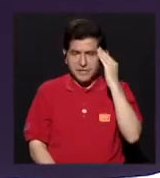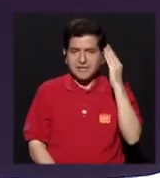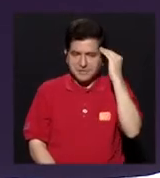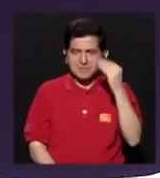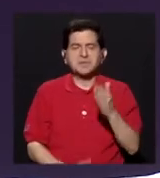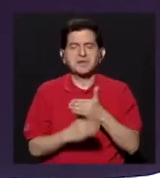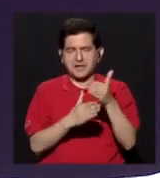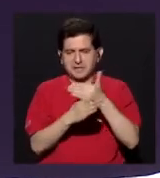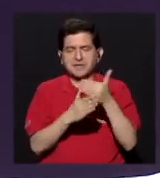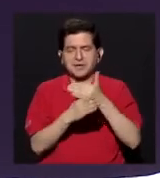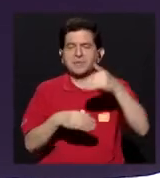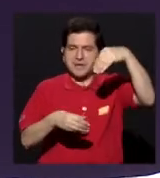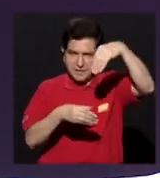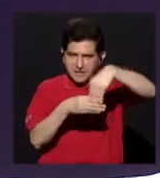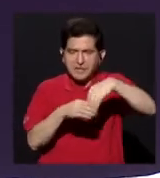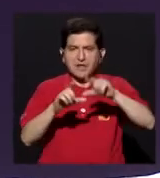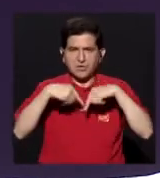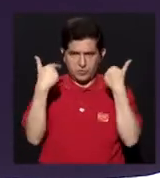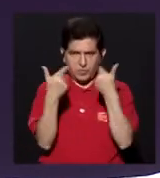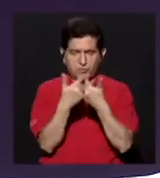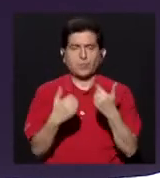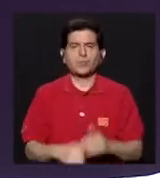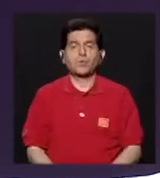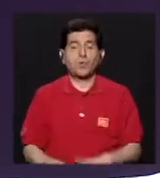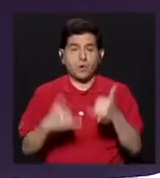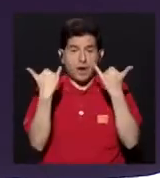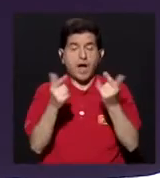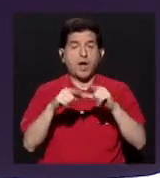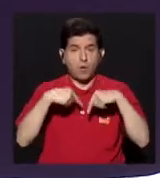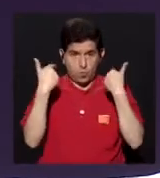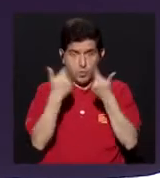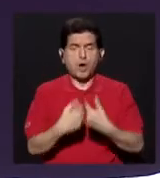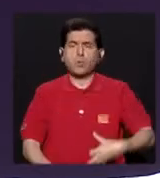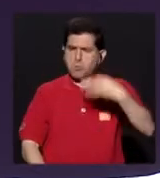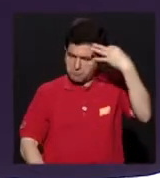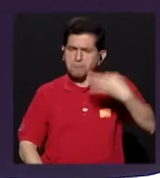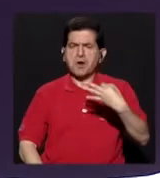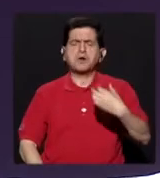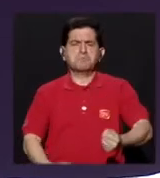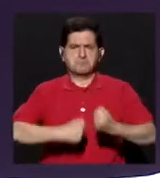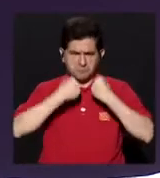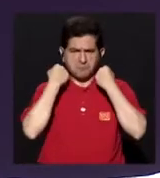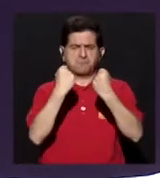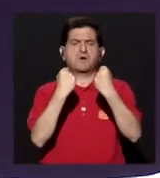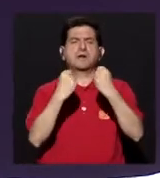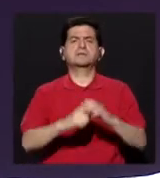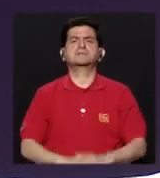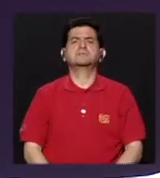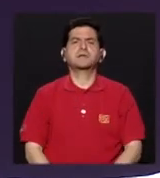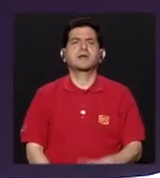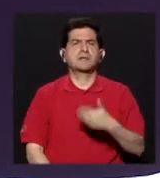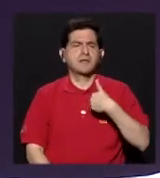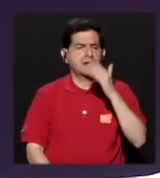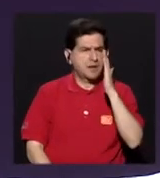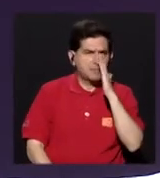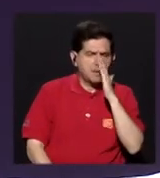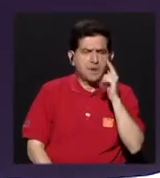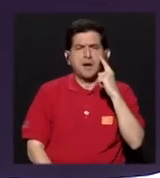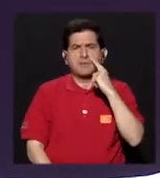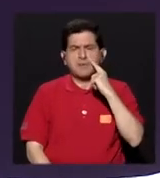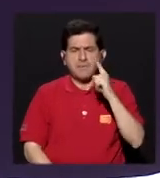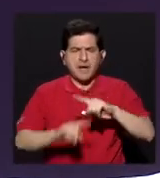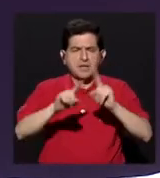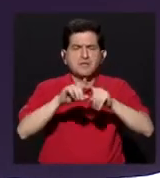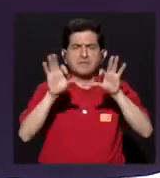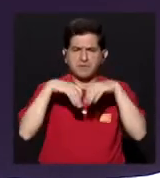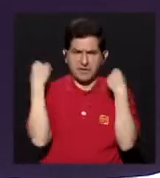muchas veces en GAFADIS, porque hoy por hoy el grupo ya es un grupo consolidado, fuerte, donde tenemos madres, padres y otros